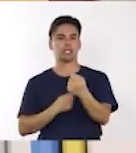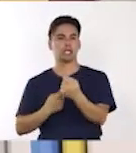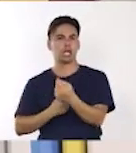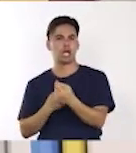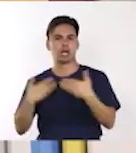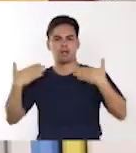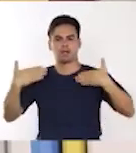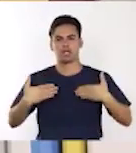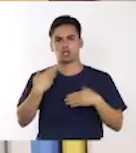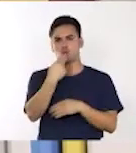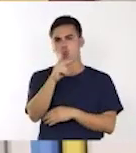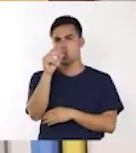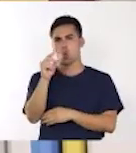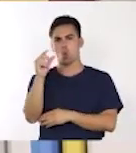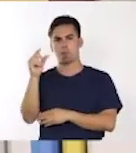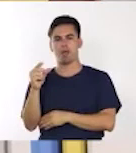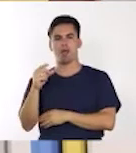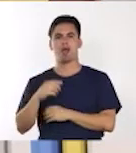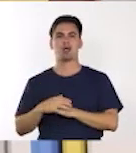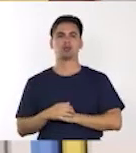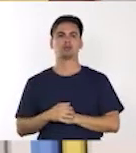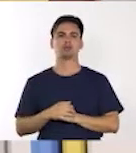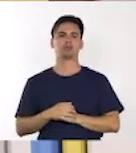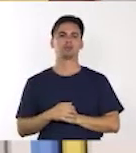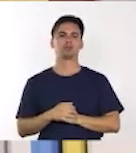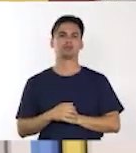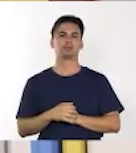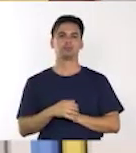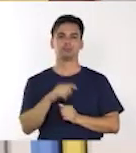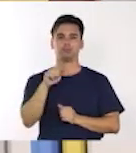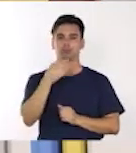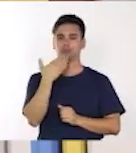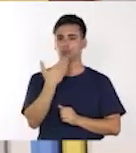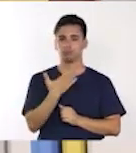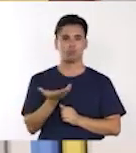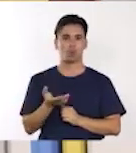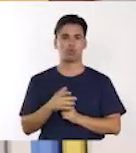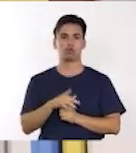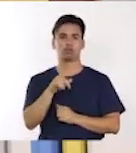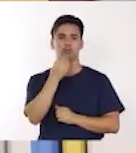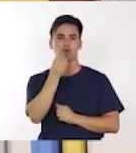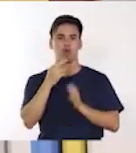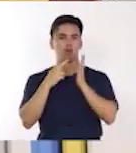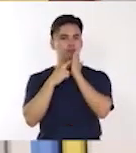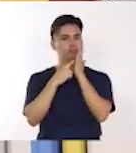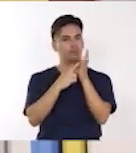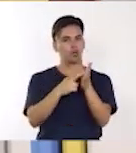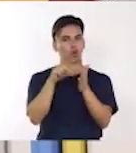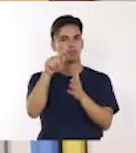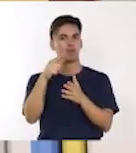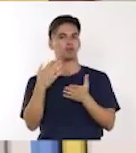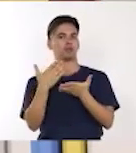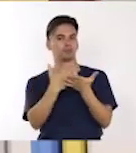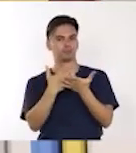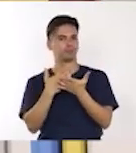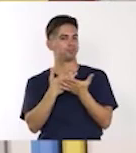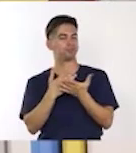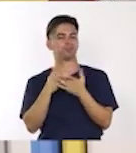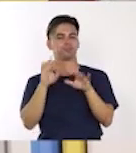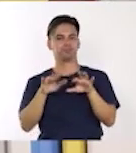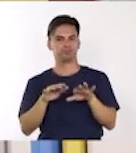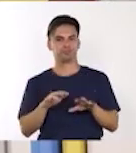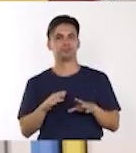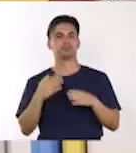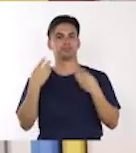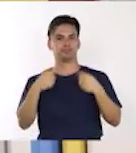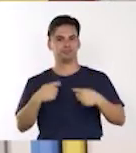sobre ciberguerra, derechos humanos y la subversión contra Cuba. Es un sitio muy completo que les recomiendo, porque